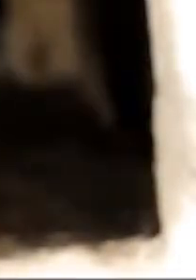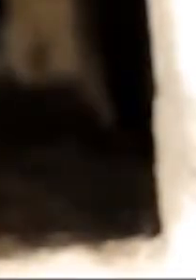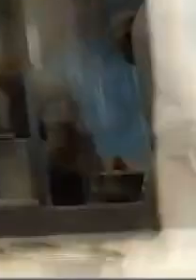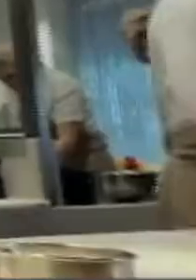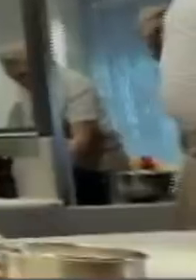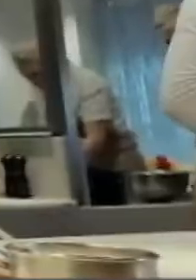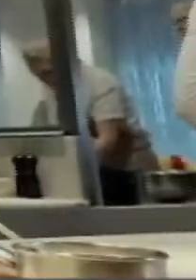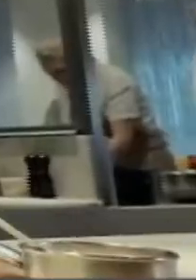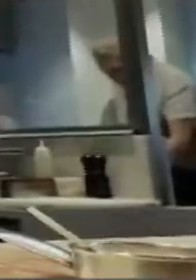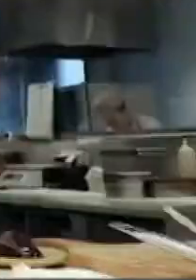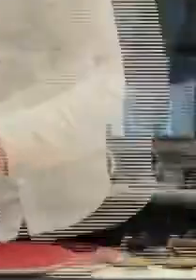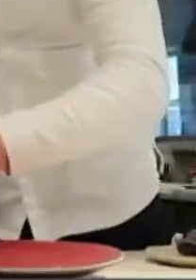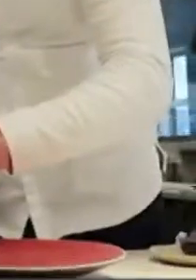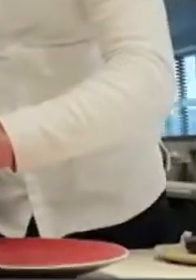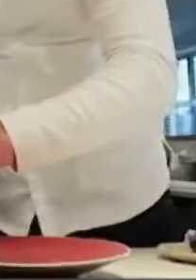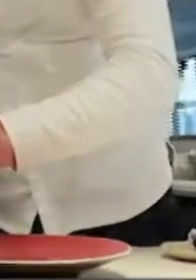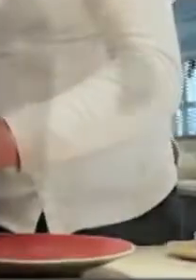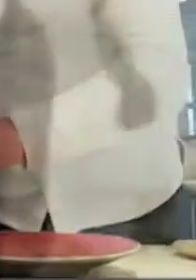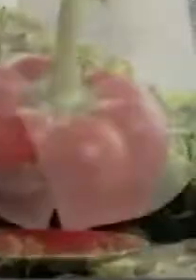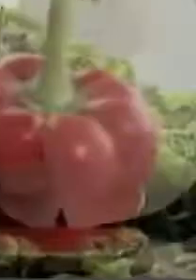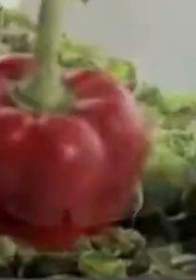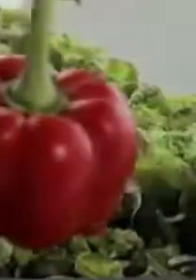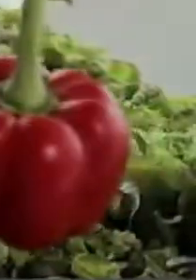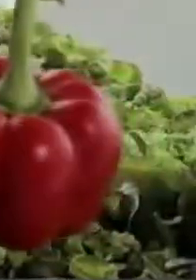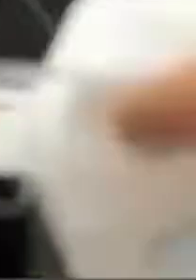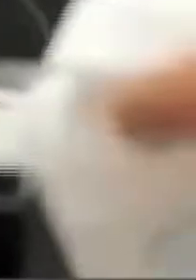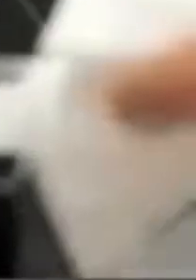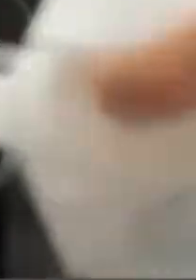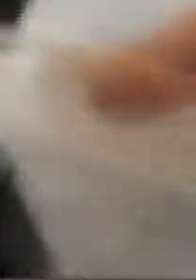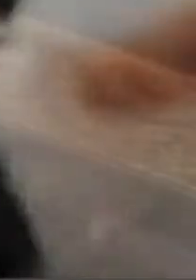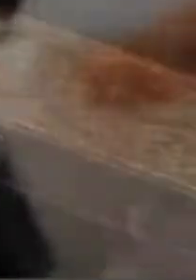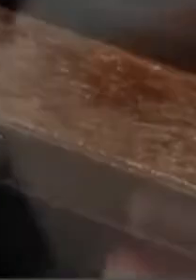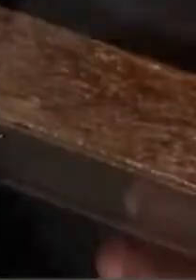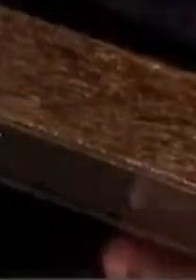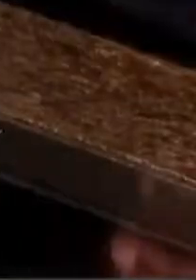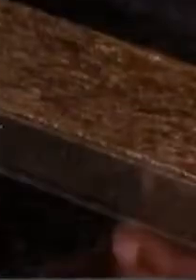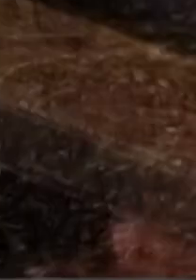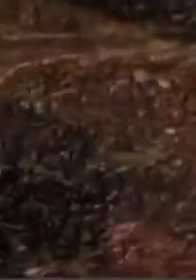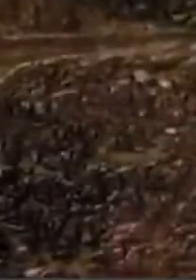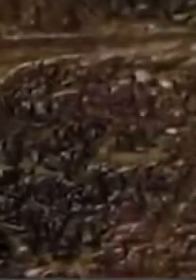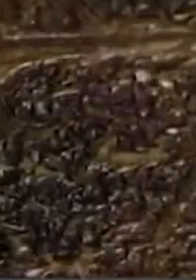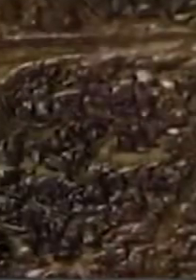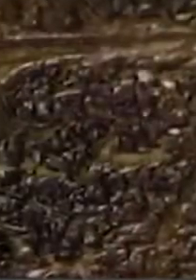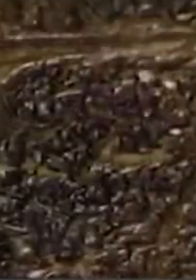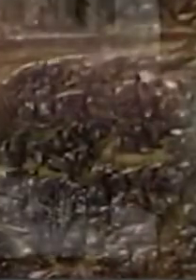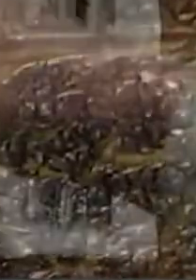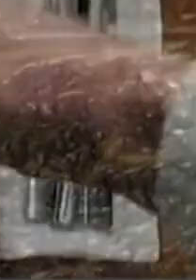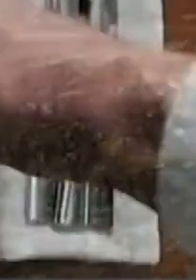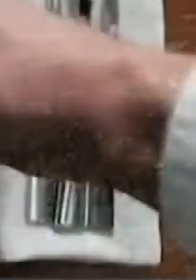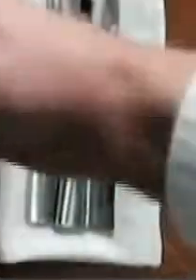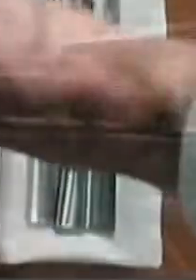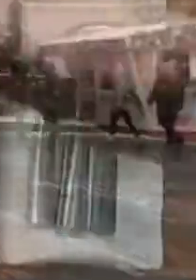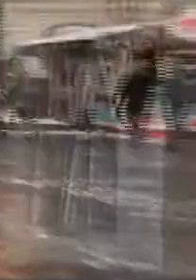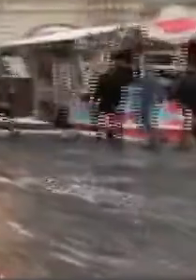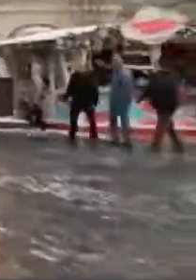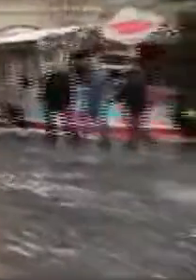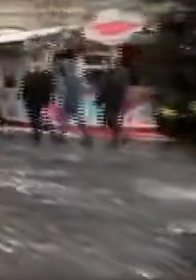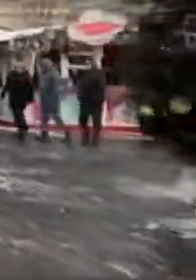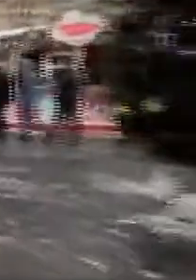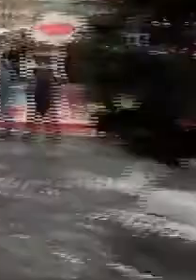gastronómico que está tan de moda últimamente así es que en esta edición de la lista del éxodo les prometo una cosa que comeremos